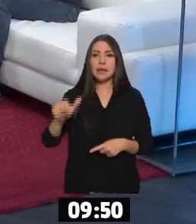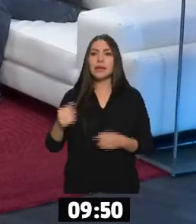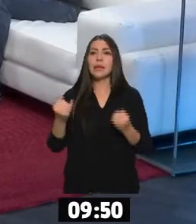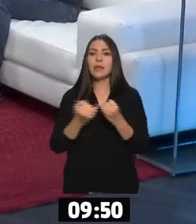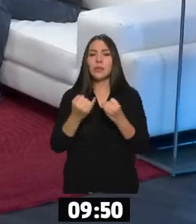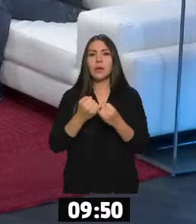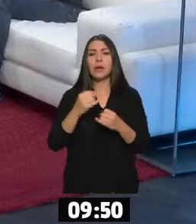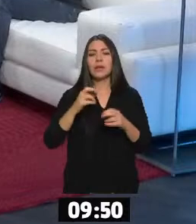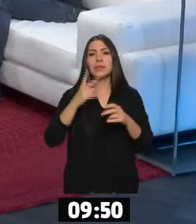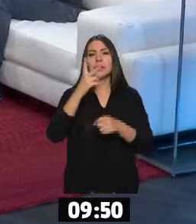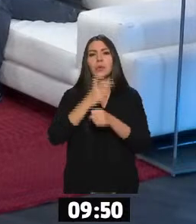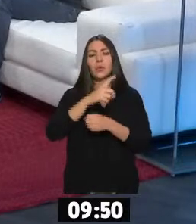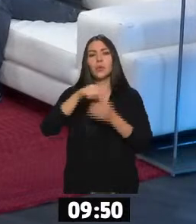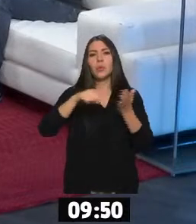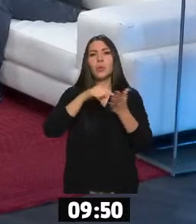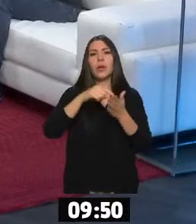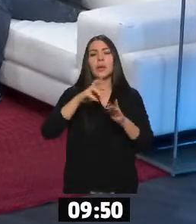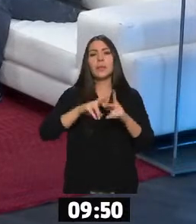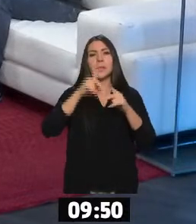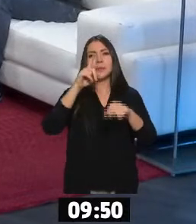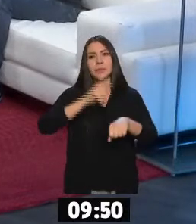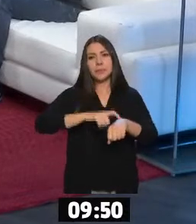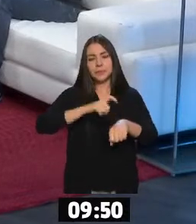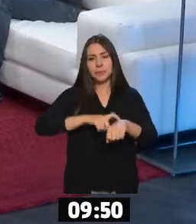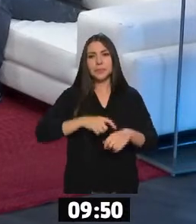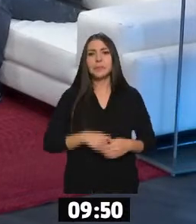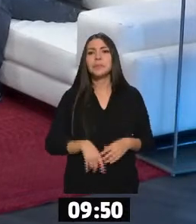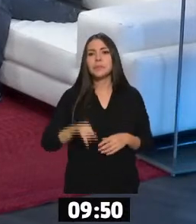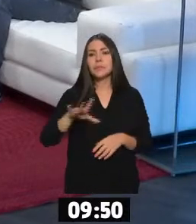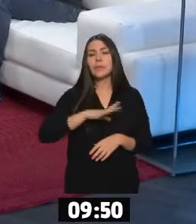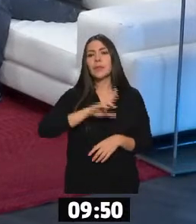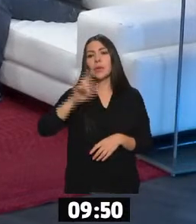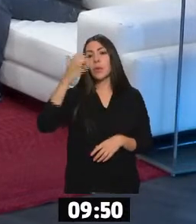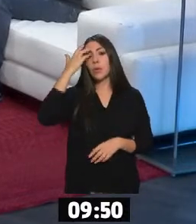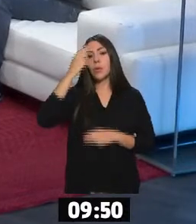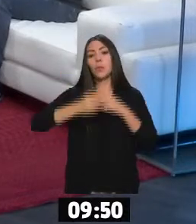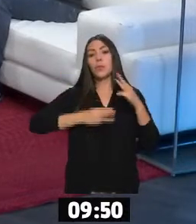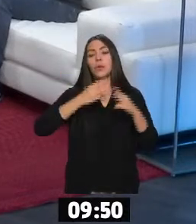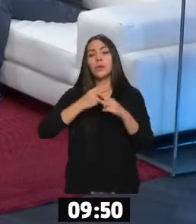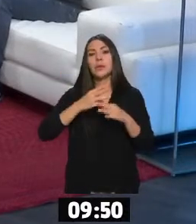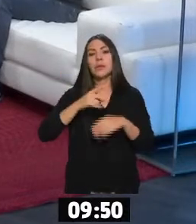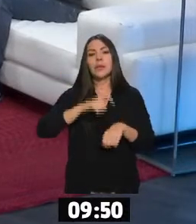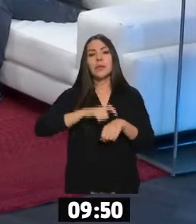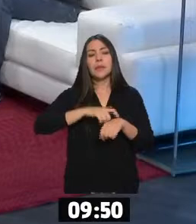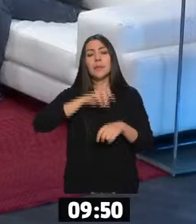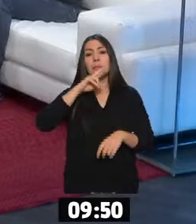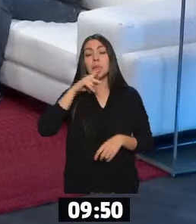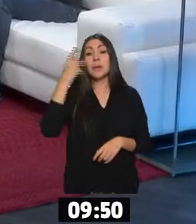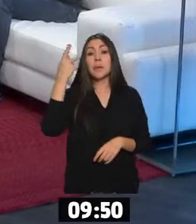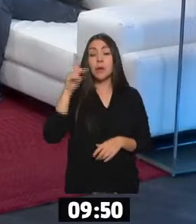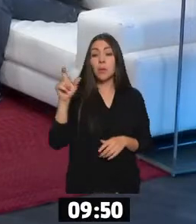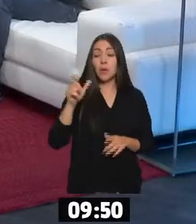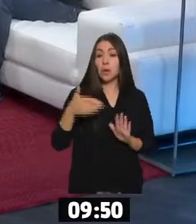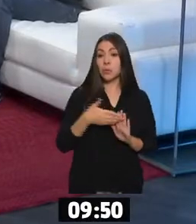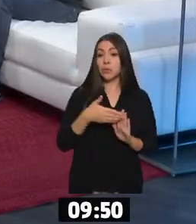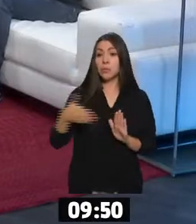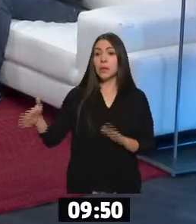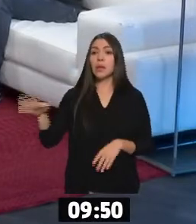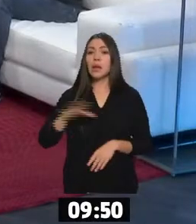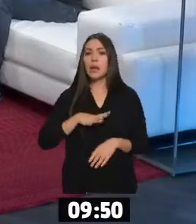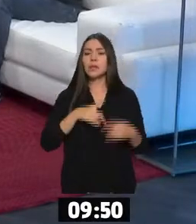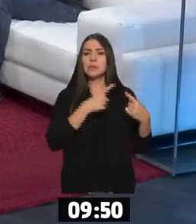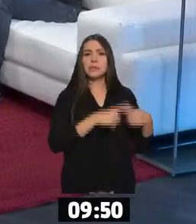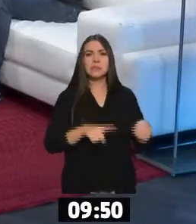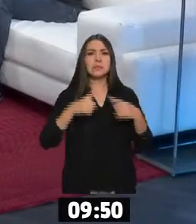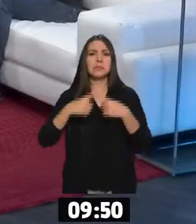pues desafortunadamente récord solo aquel que gana obtiene el reconocimiento mundial de obtener el mejor tiempo, ¿verdad? Pero durante las eliminatorias hubo varias